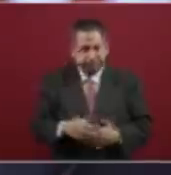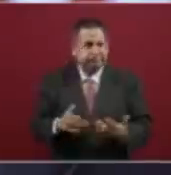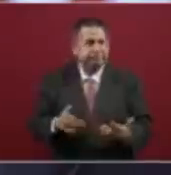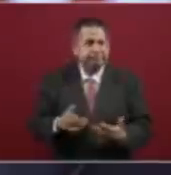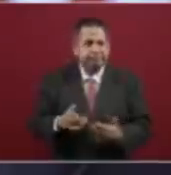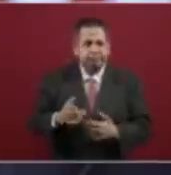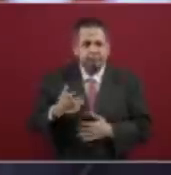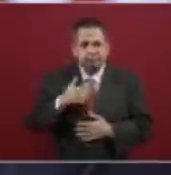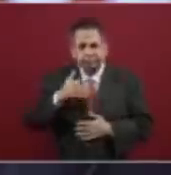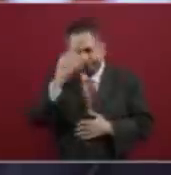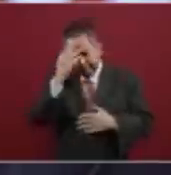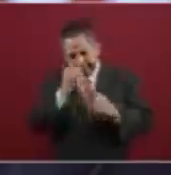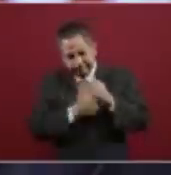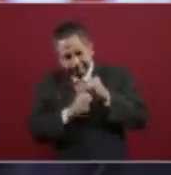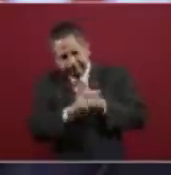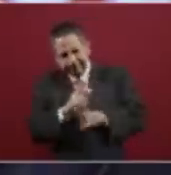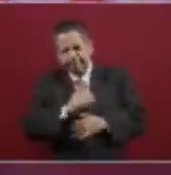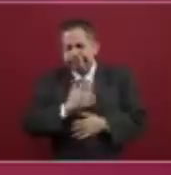con conocimiento de causa,